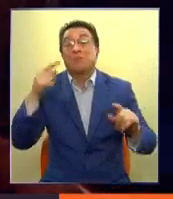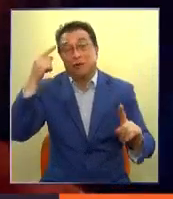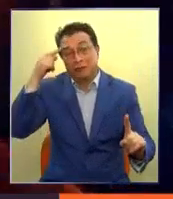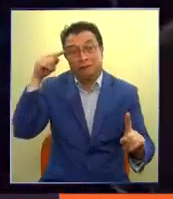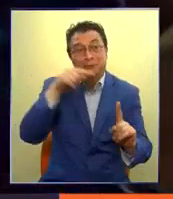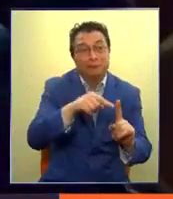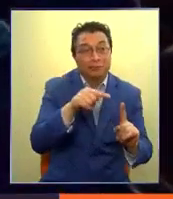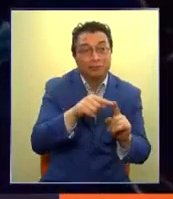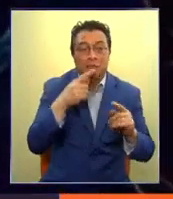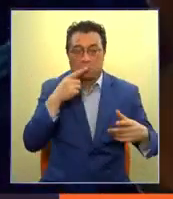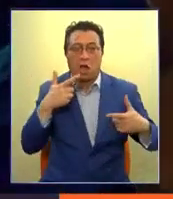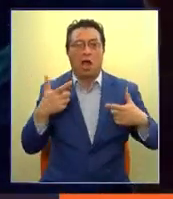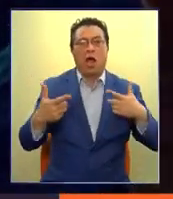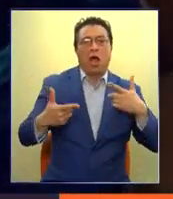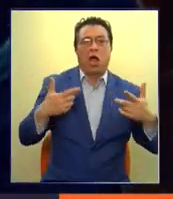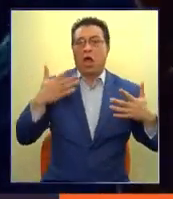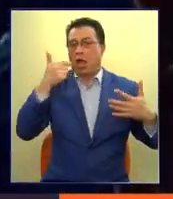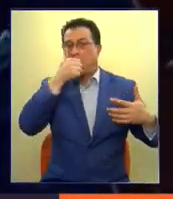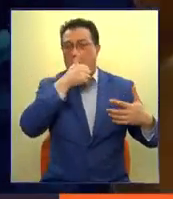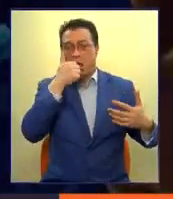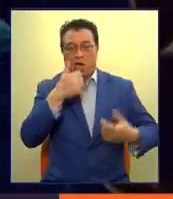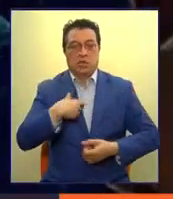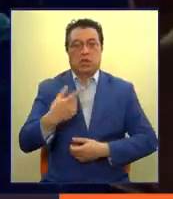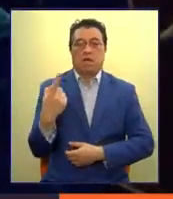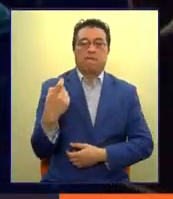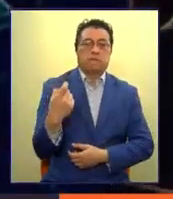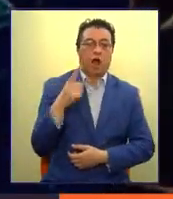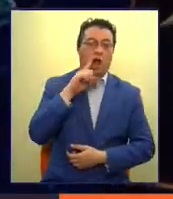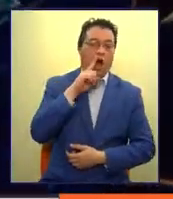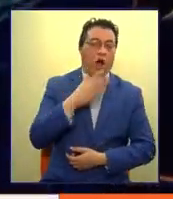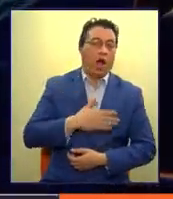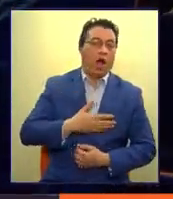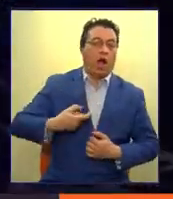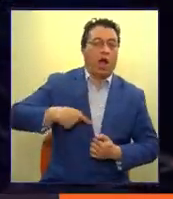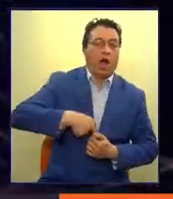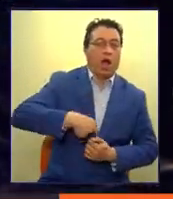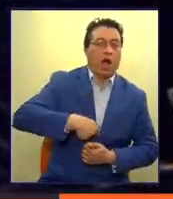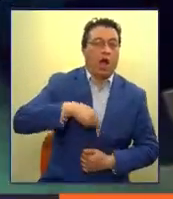Van a gloriarse a hacerle una oda al poder de fuego.